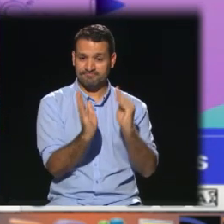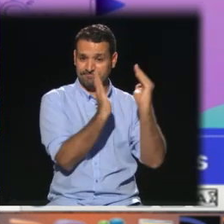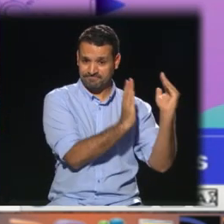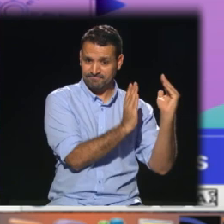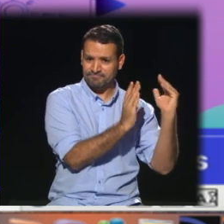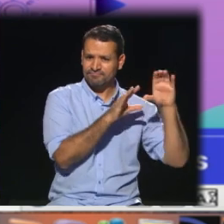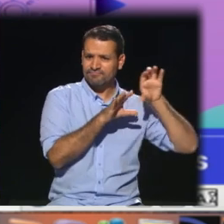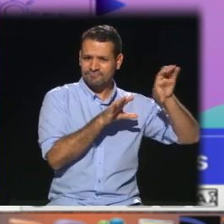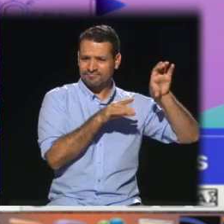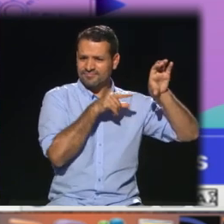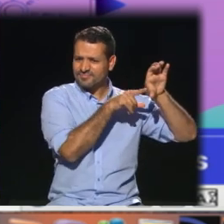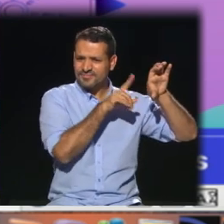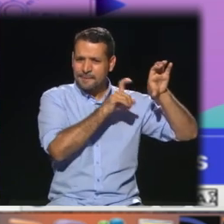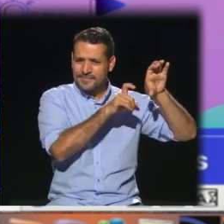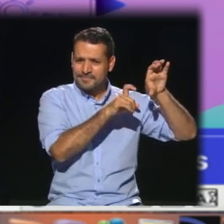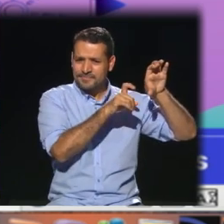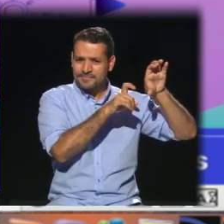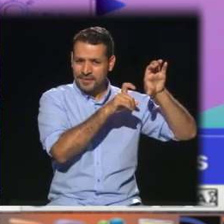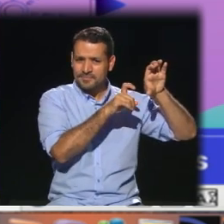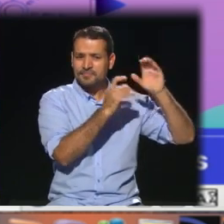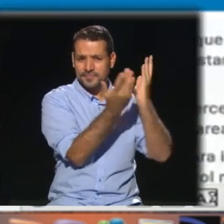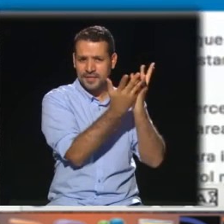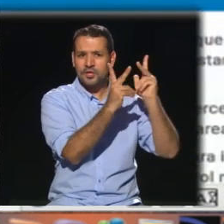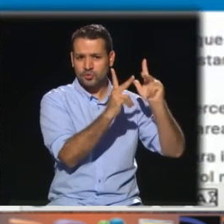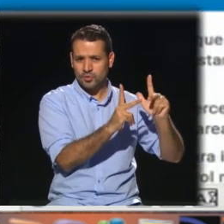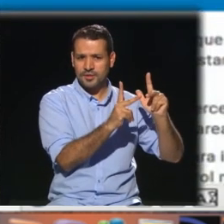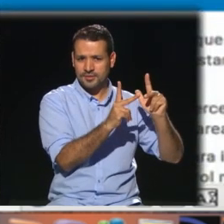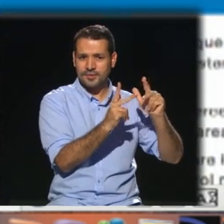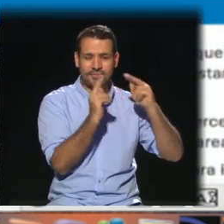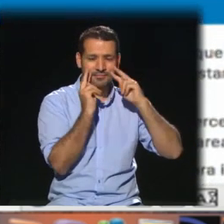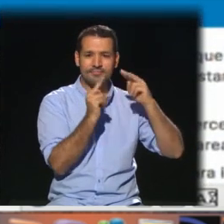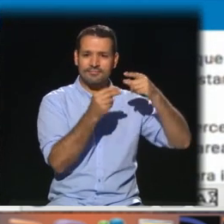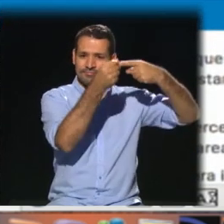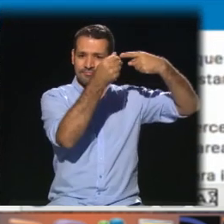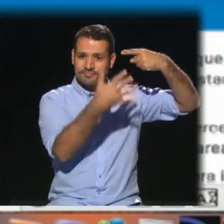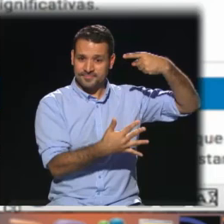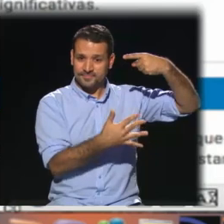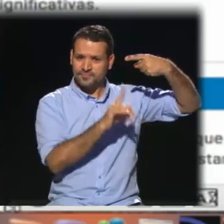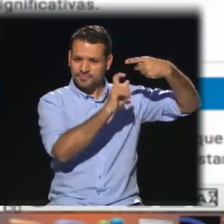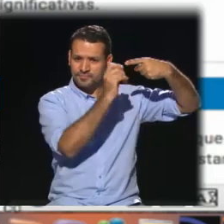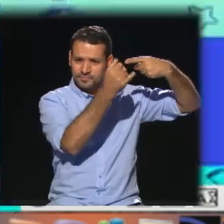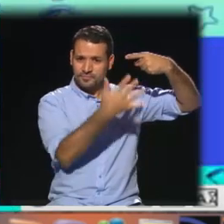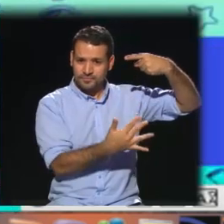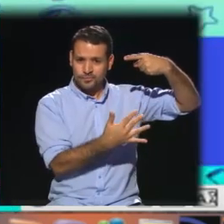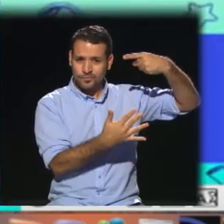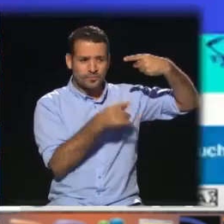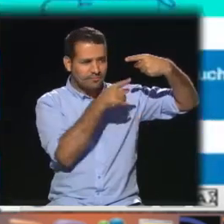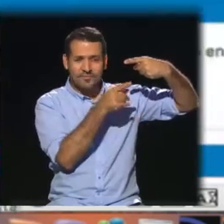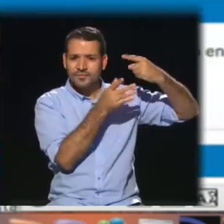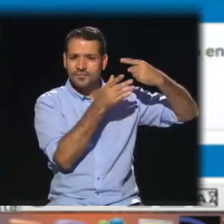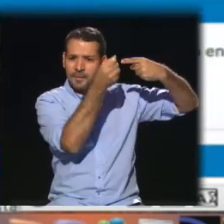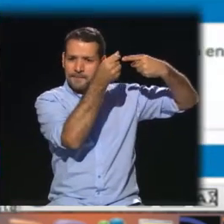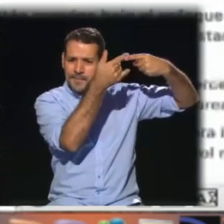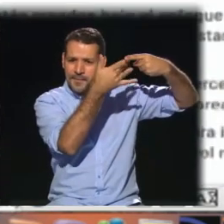link de estudiantes e inmediatamente los lleva a esta página donde ya están toda la información